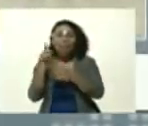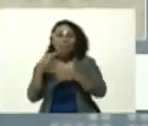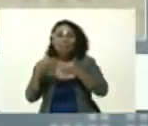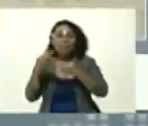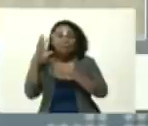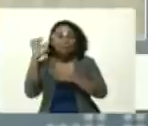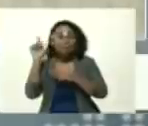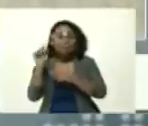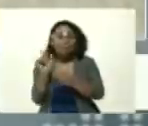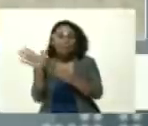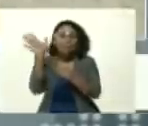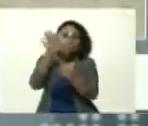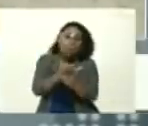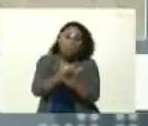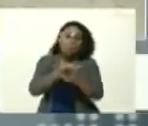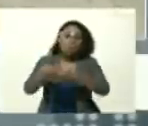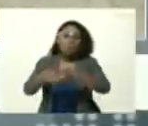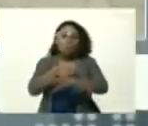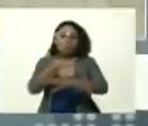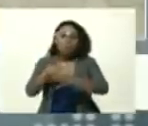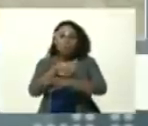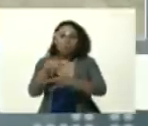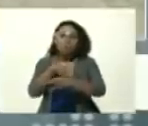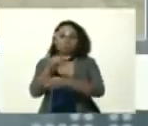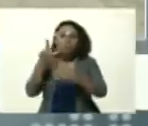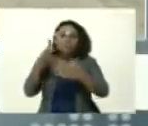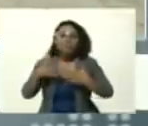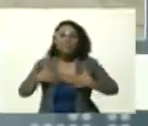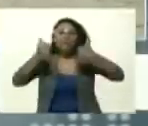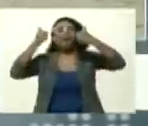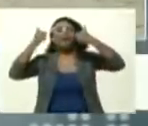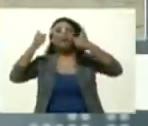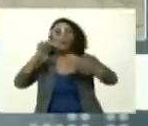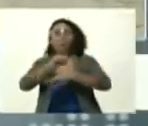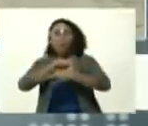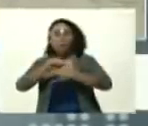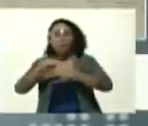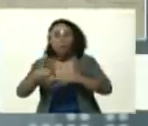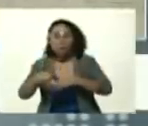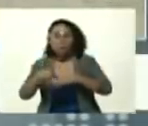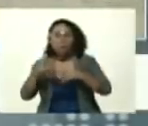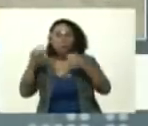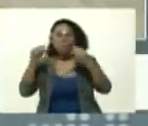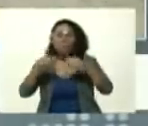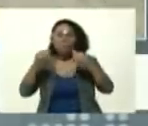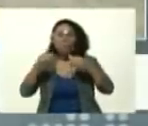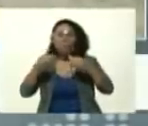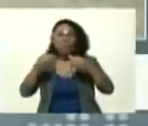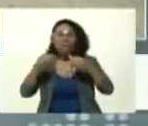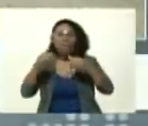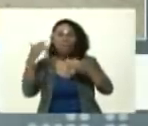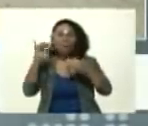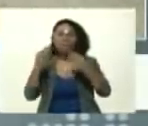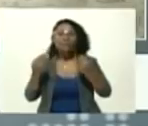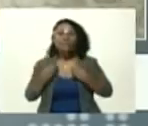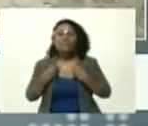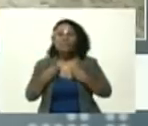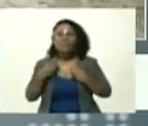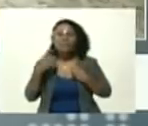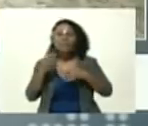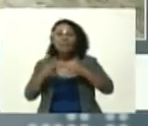niña que estuvo tapiada durante horas y que fue rescatada, que fue operada, que hoy en día está viva y